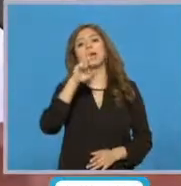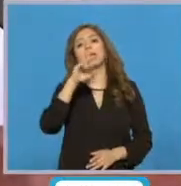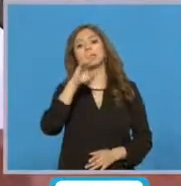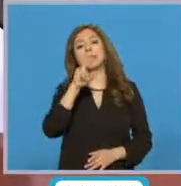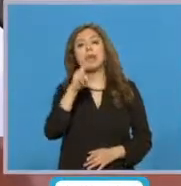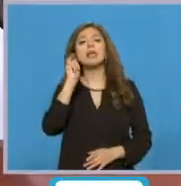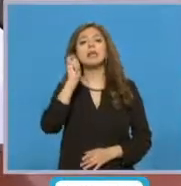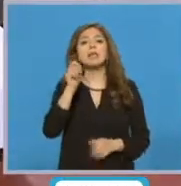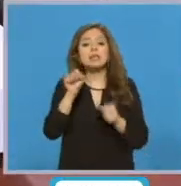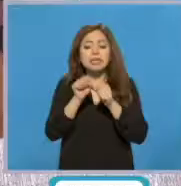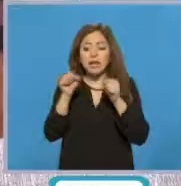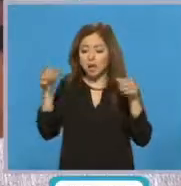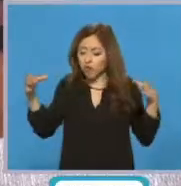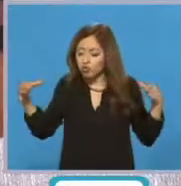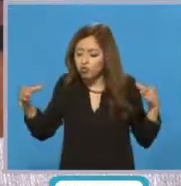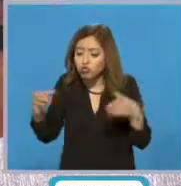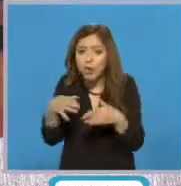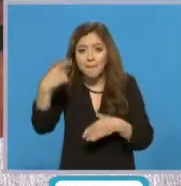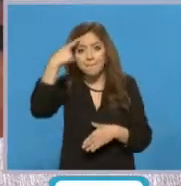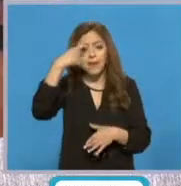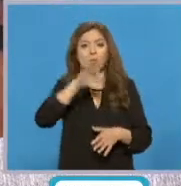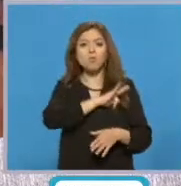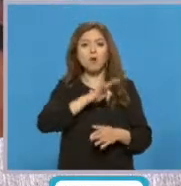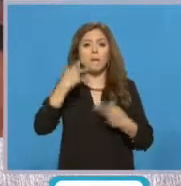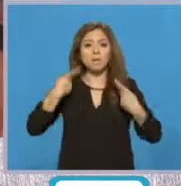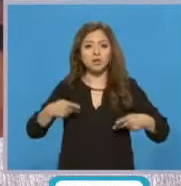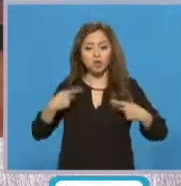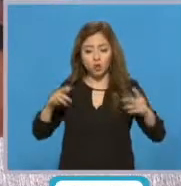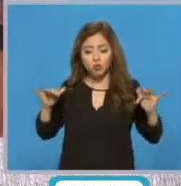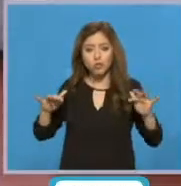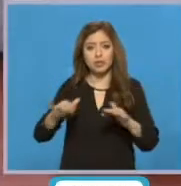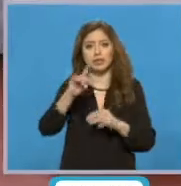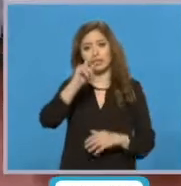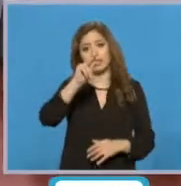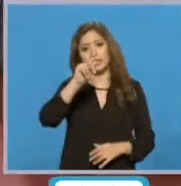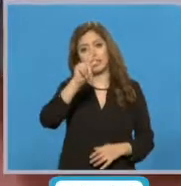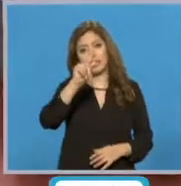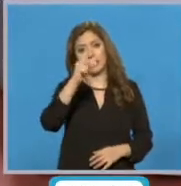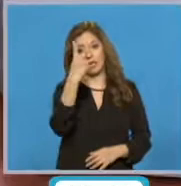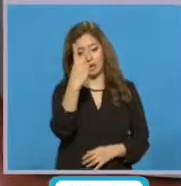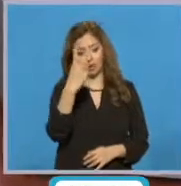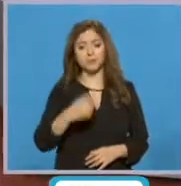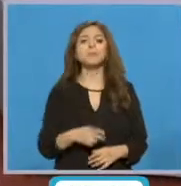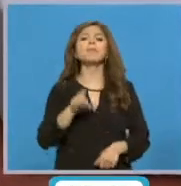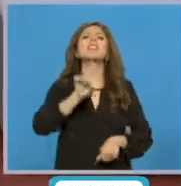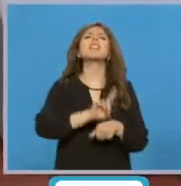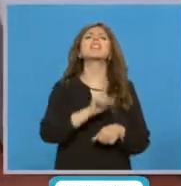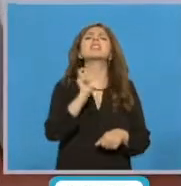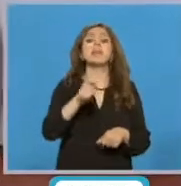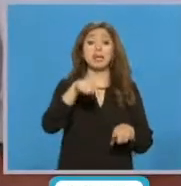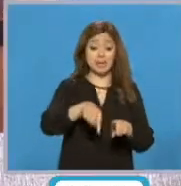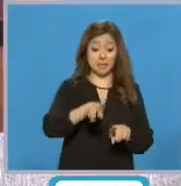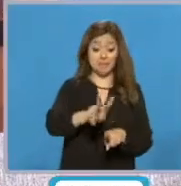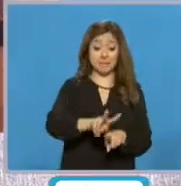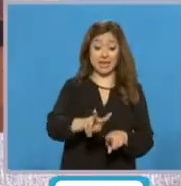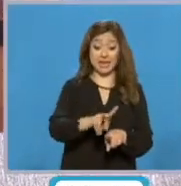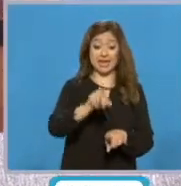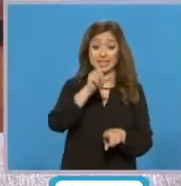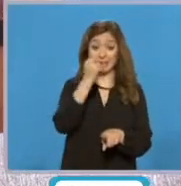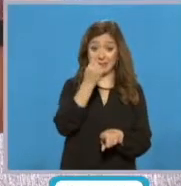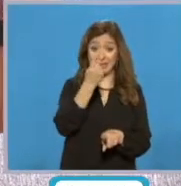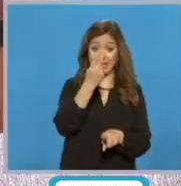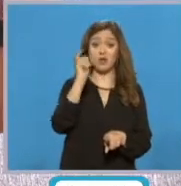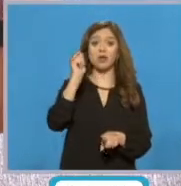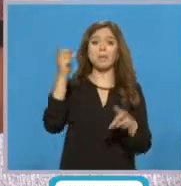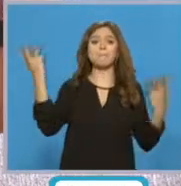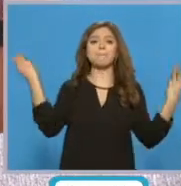sala pequeña, una sala íntima para 72 personas. Días y horarios. Los viernes, a partir de este viernes 25, que tenemos como